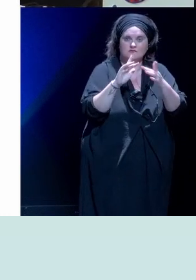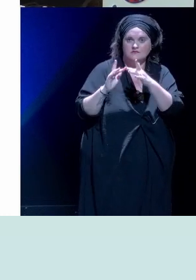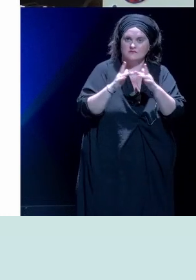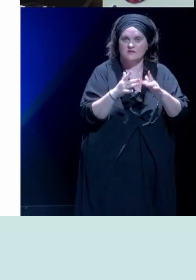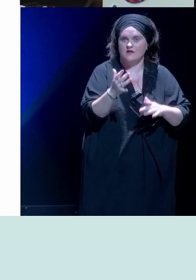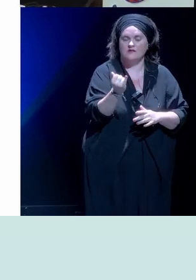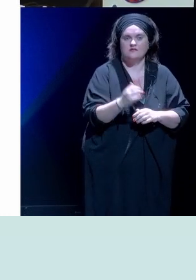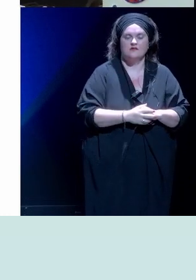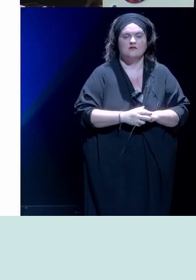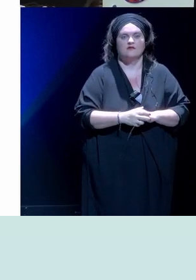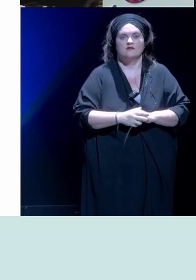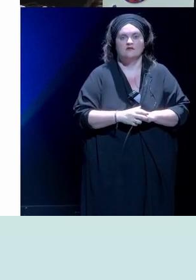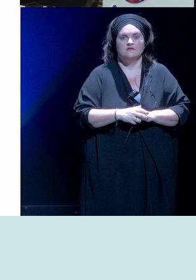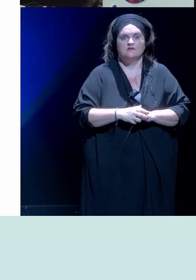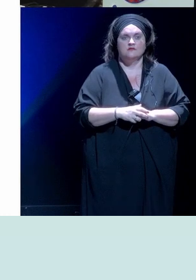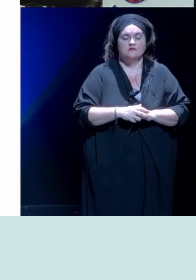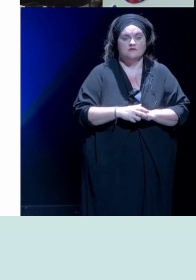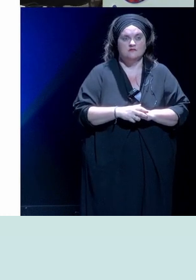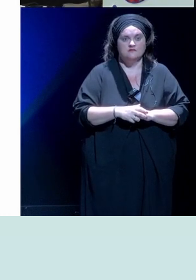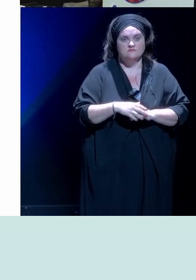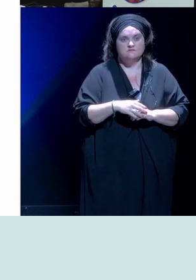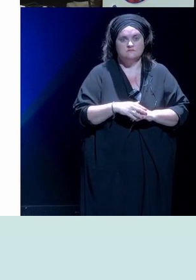podemos realizar esta representación en la que